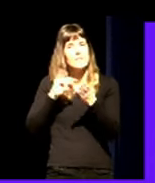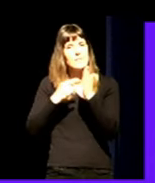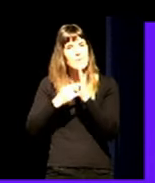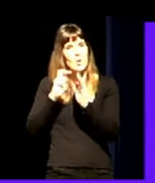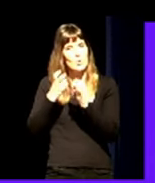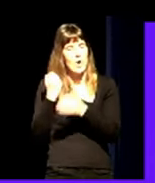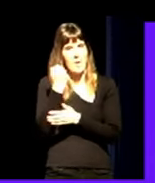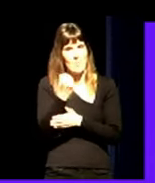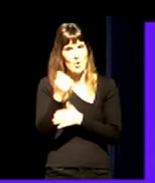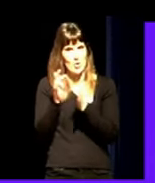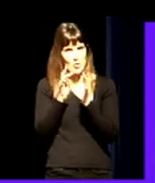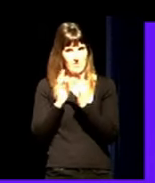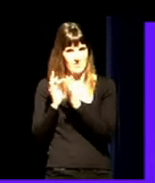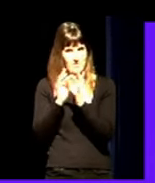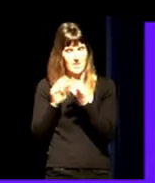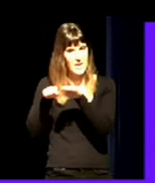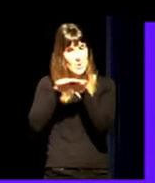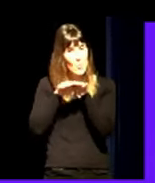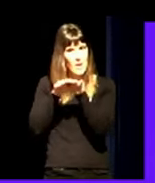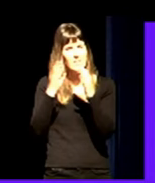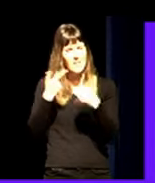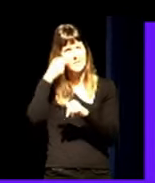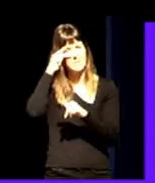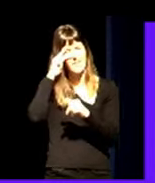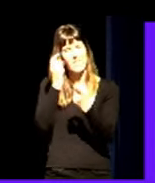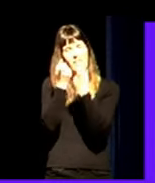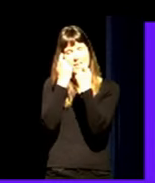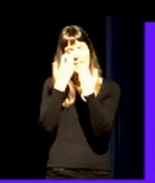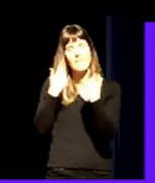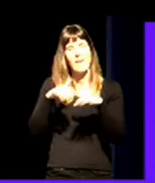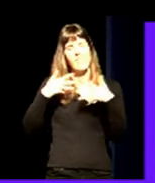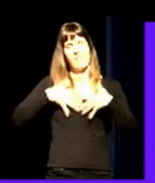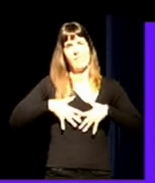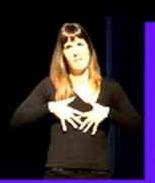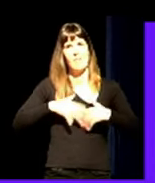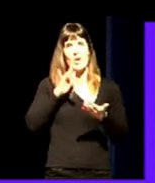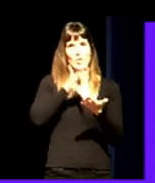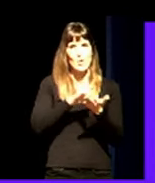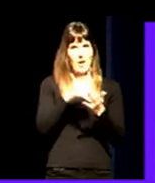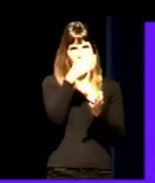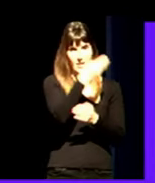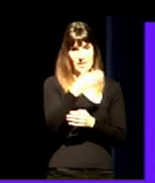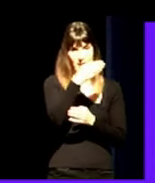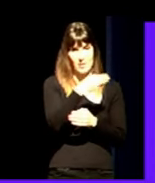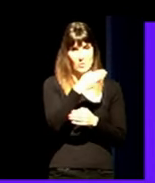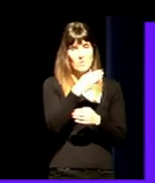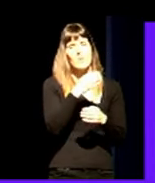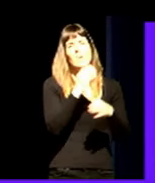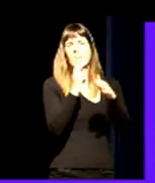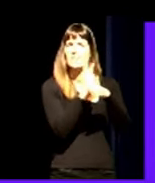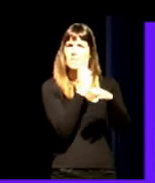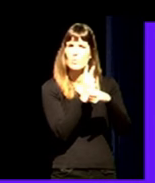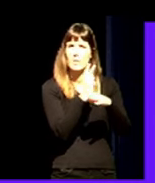apoyo entre iguales, con todo el bagaje formativo que eso supone. Y cuando llegan a bachillerato o llegan a cuarto de la